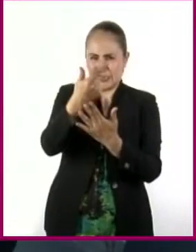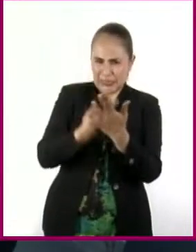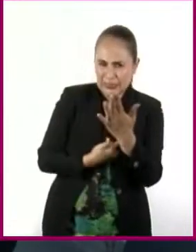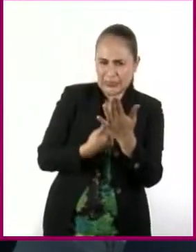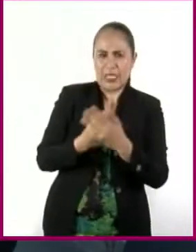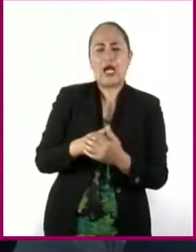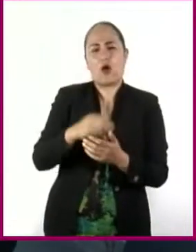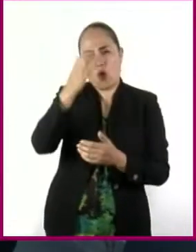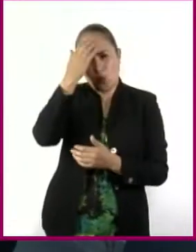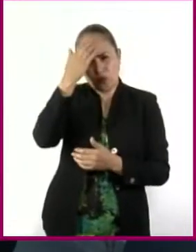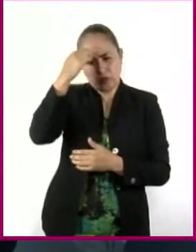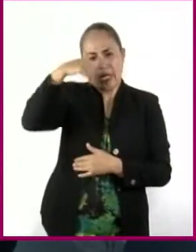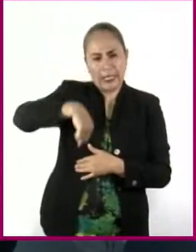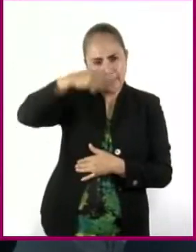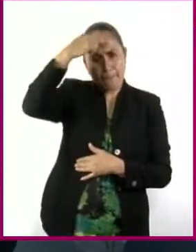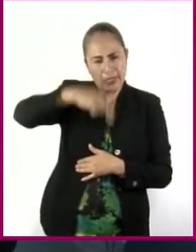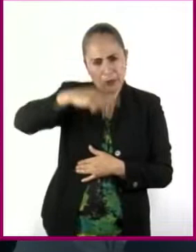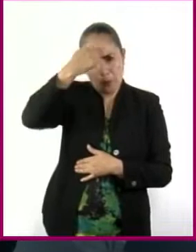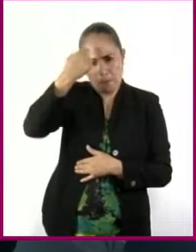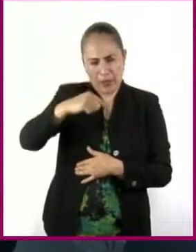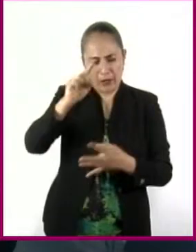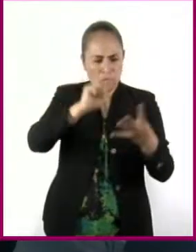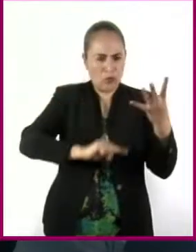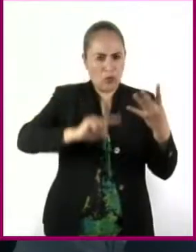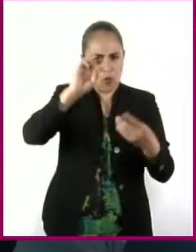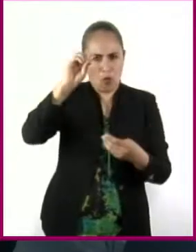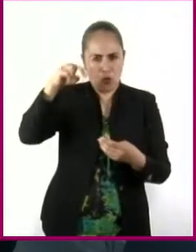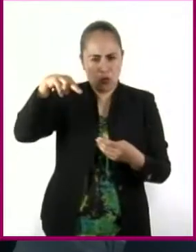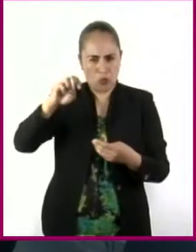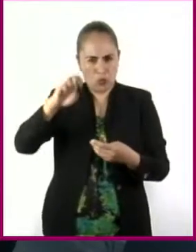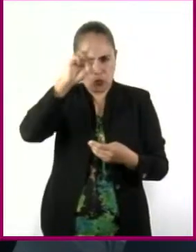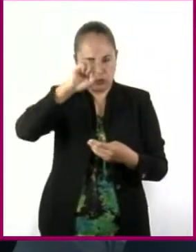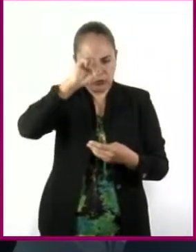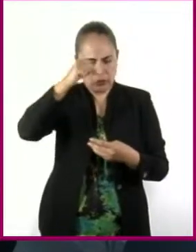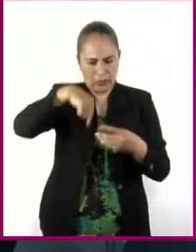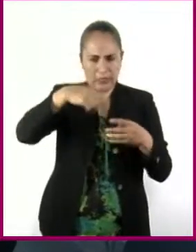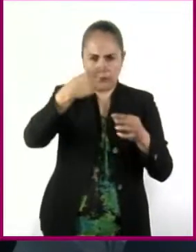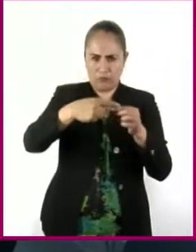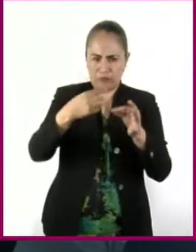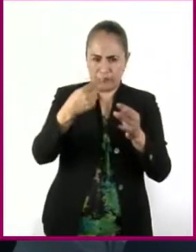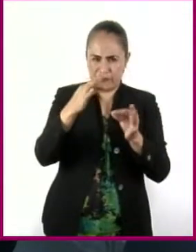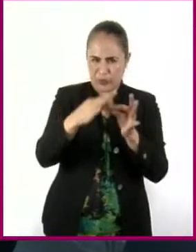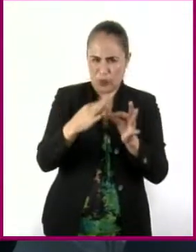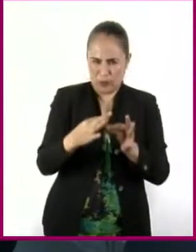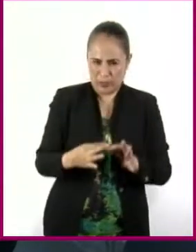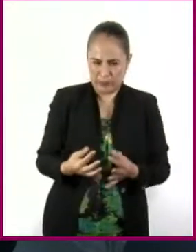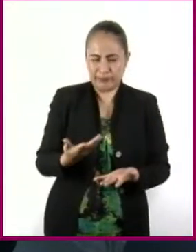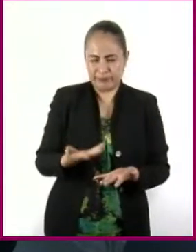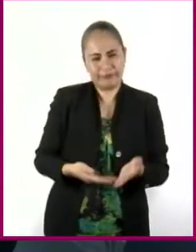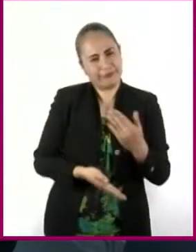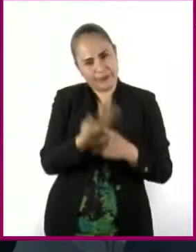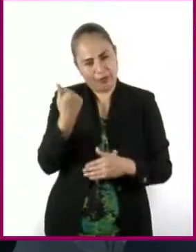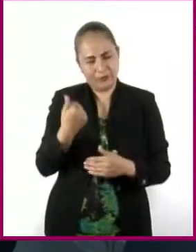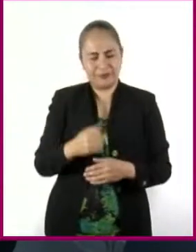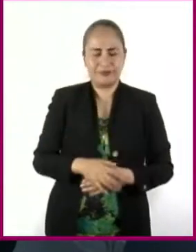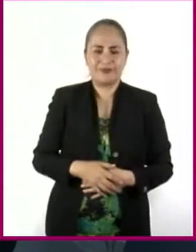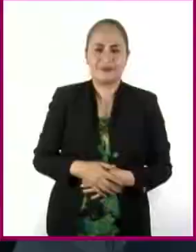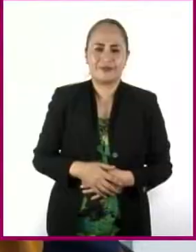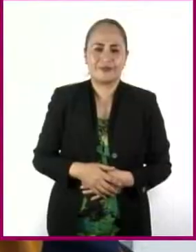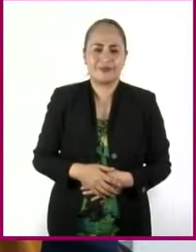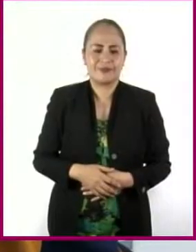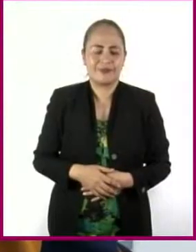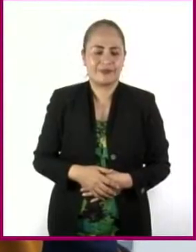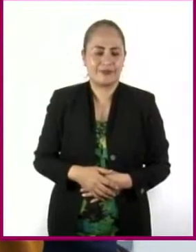qué es lo que se hace en México para cumplir con las recomendaciones de la ONU. Pues vayamos a trabajar. Muy bien.